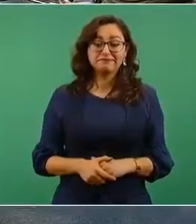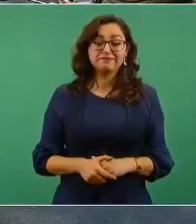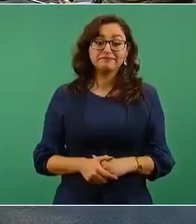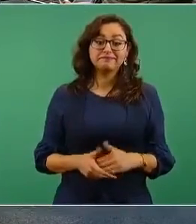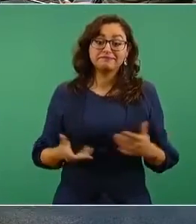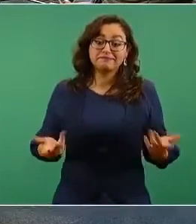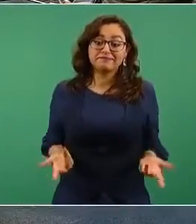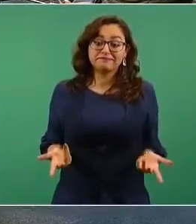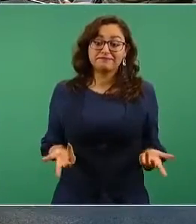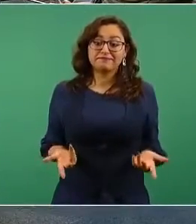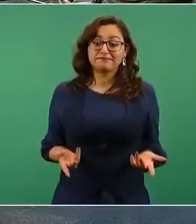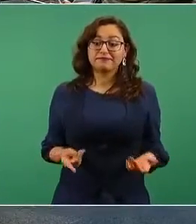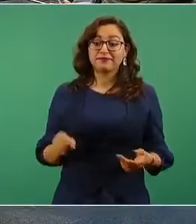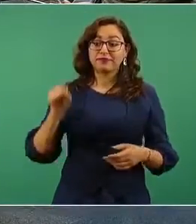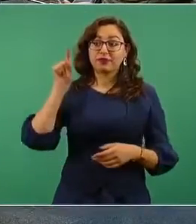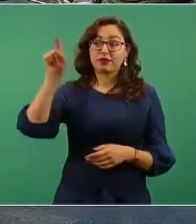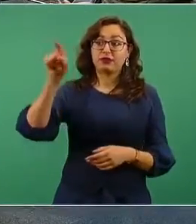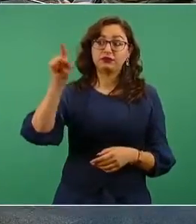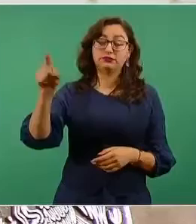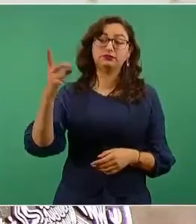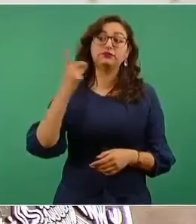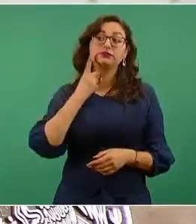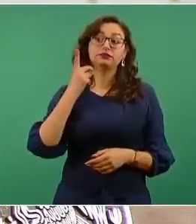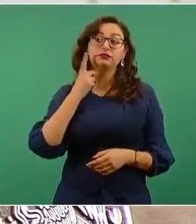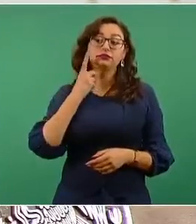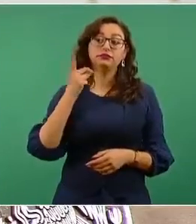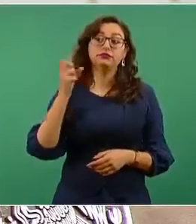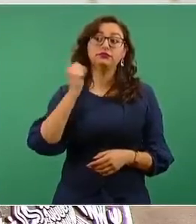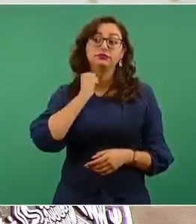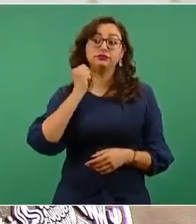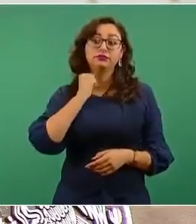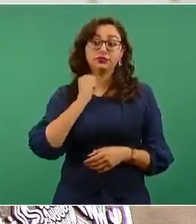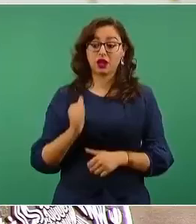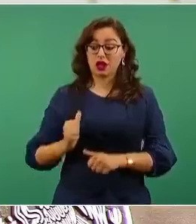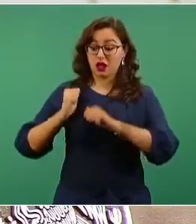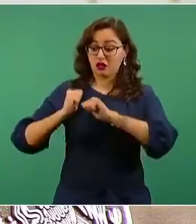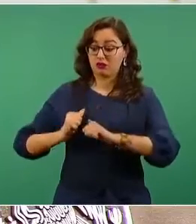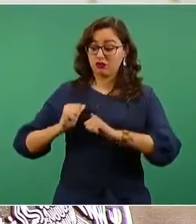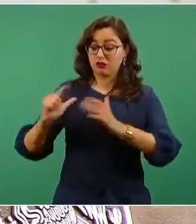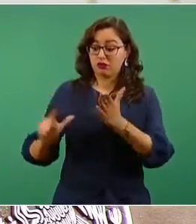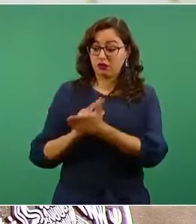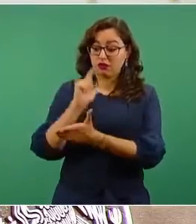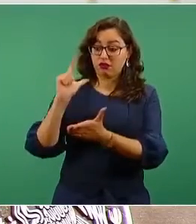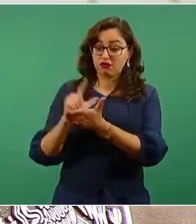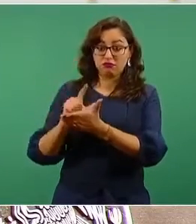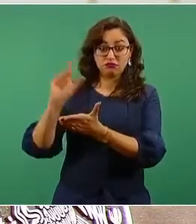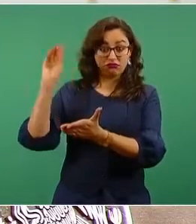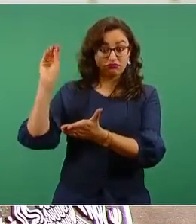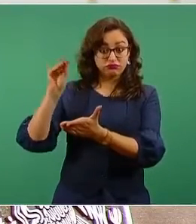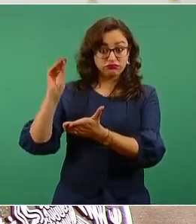el Poder Legislativo, ¿no? Que esa es su función.